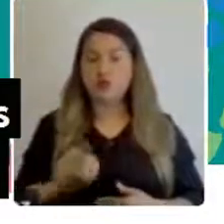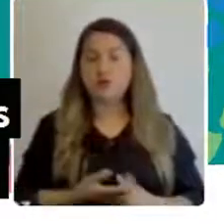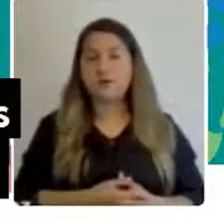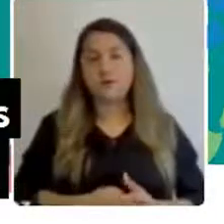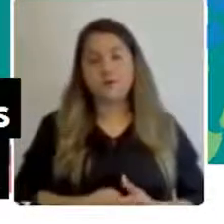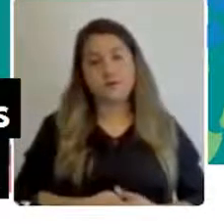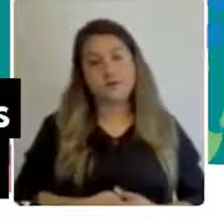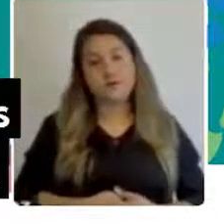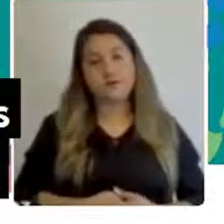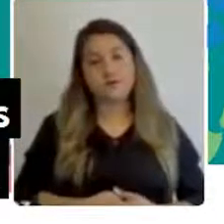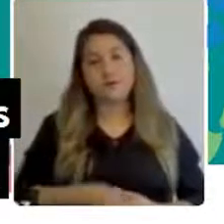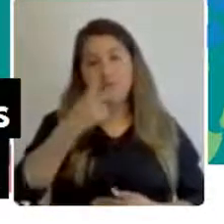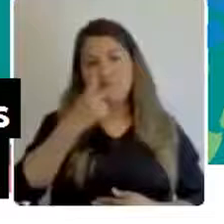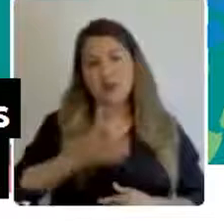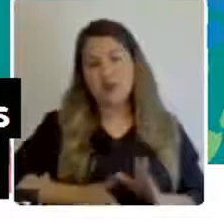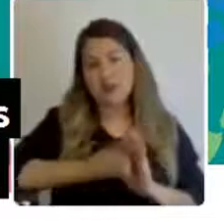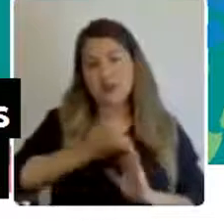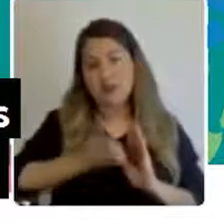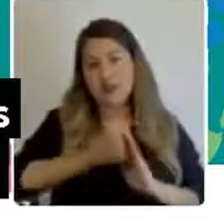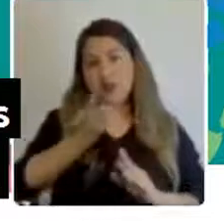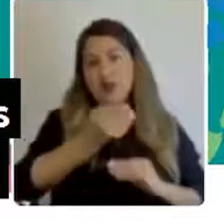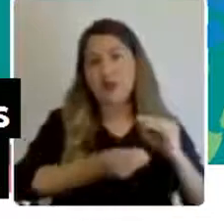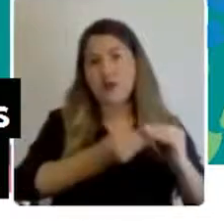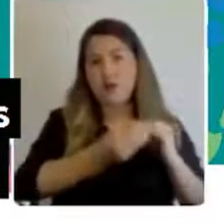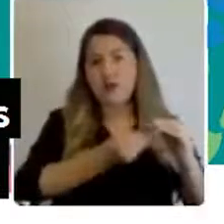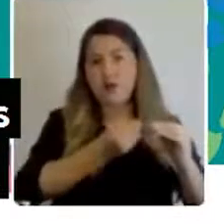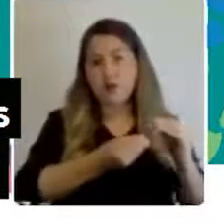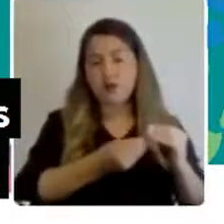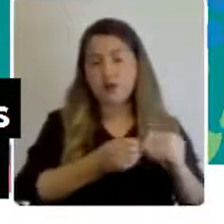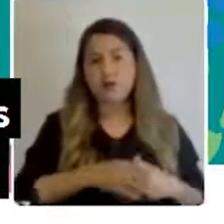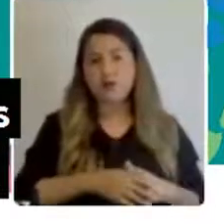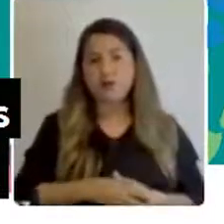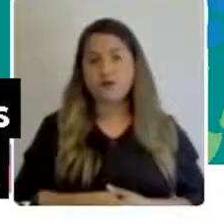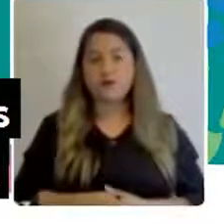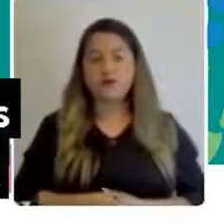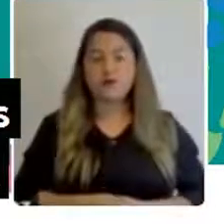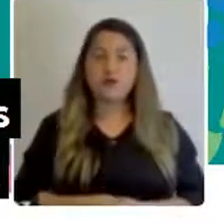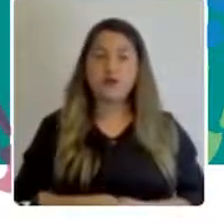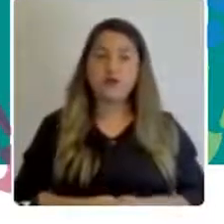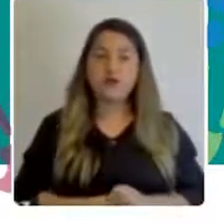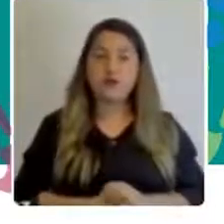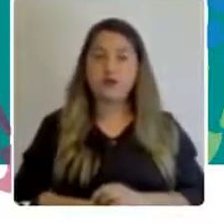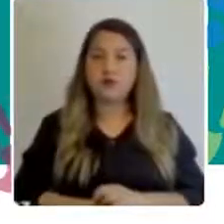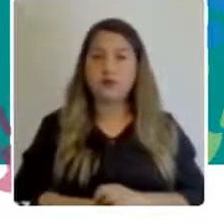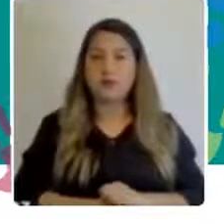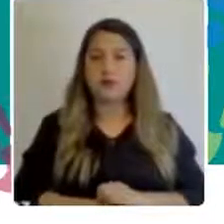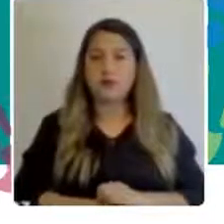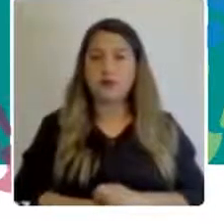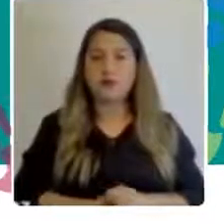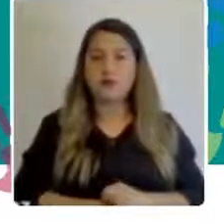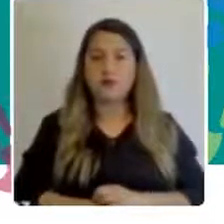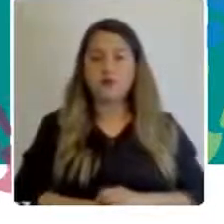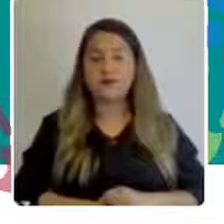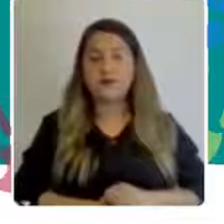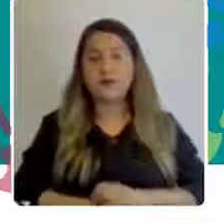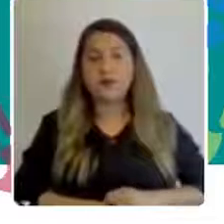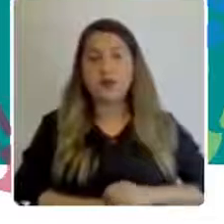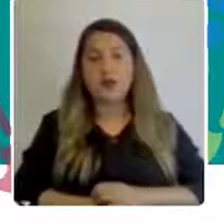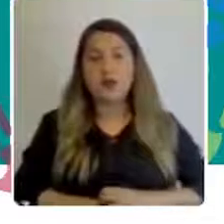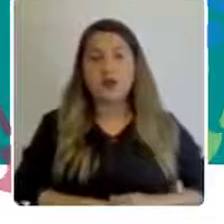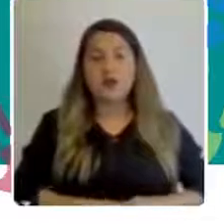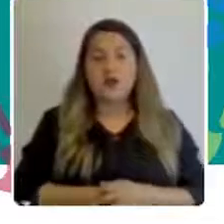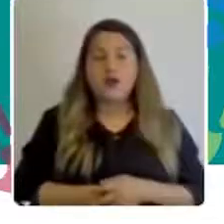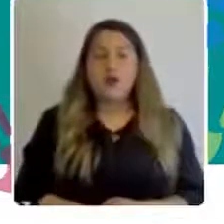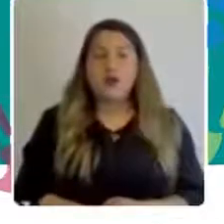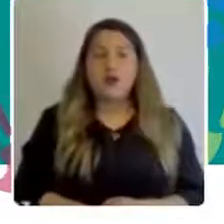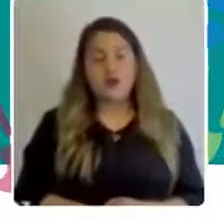el desarrollo de productos huérfanos y el avance en enfermedades raras? Los roles cada vez más amplios de los grupos de